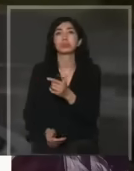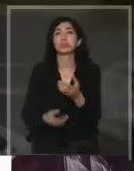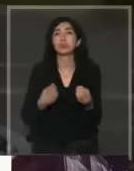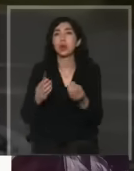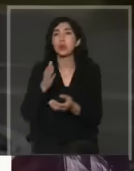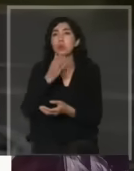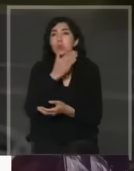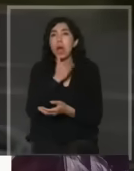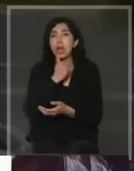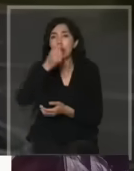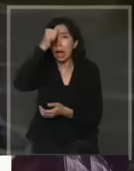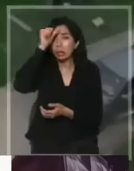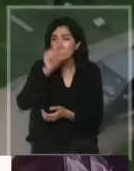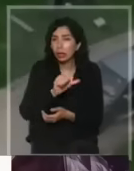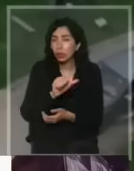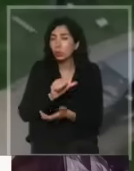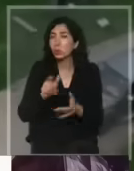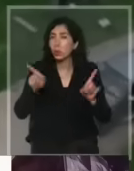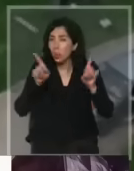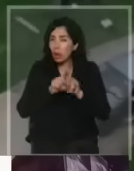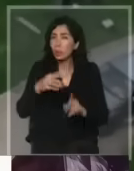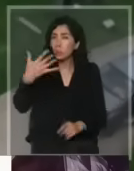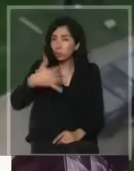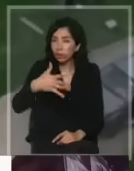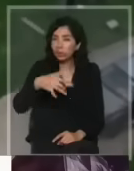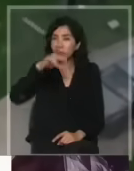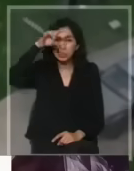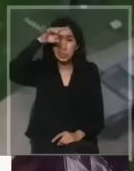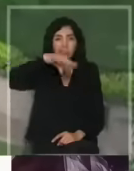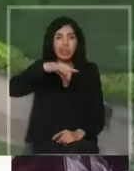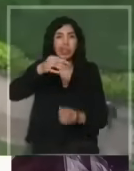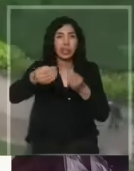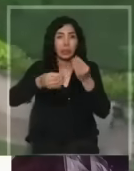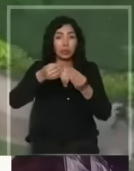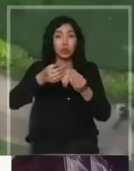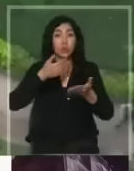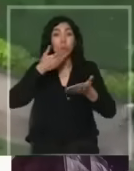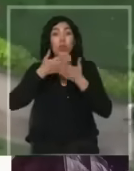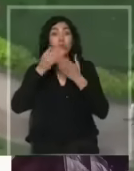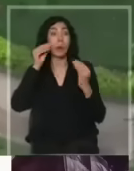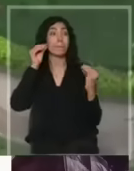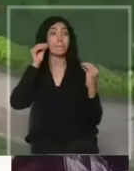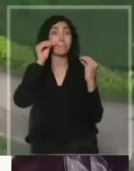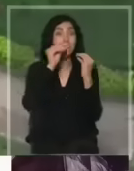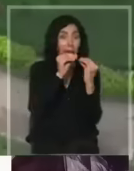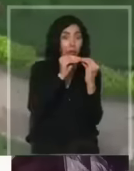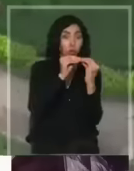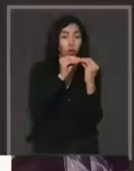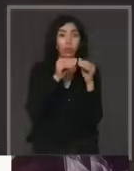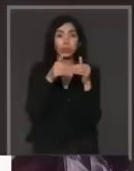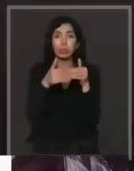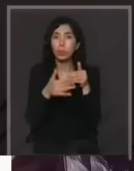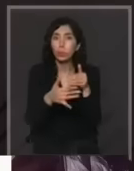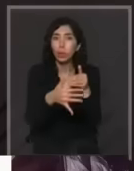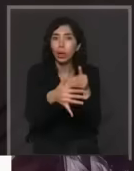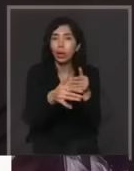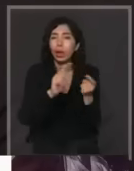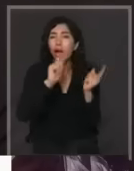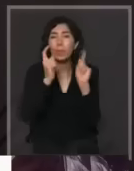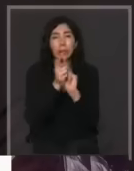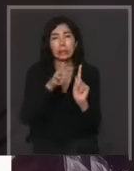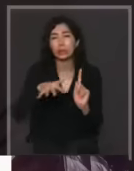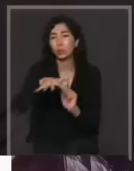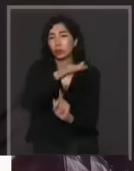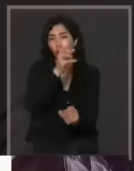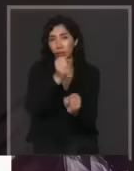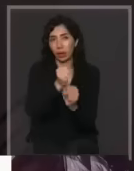porque es importante reconstruir el día 1, tras ese beso las funciones laborales de la denunciante cambiaron. Me llamó el jefe